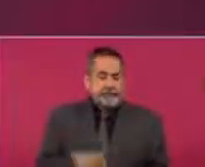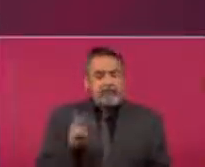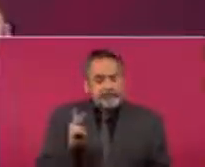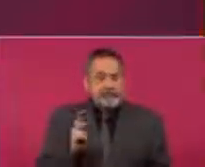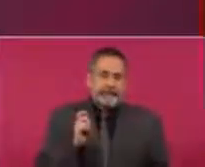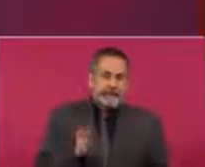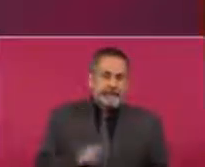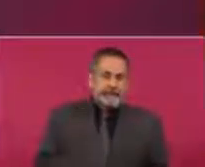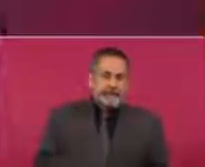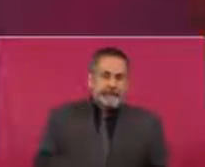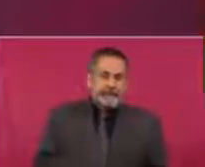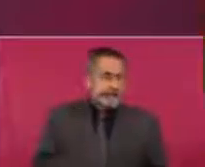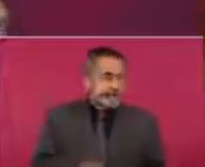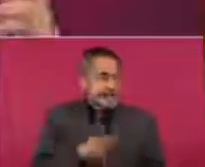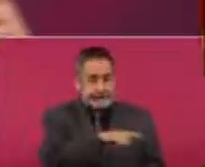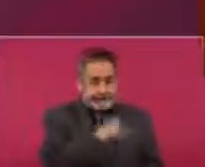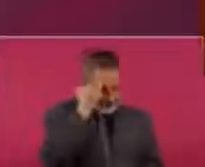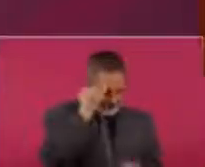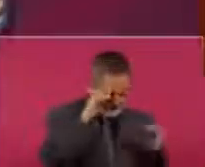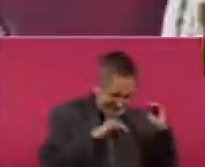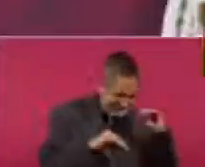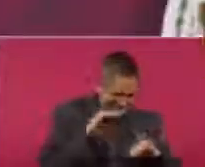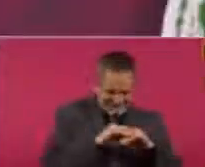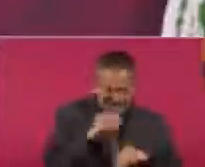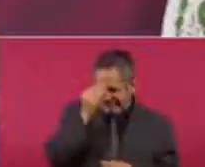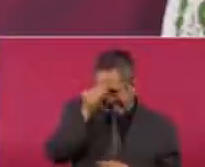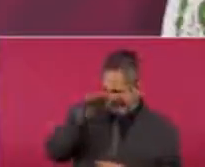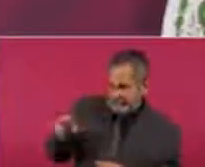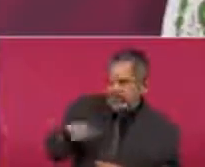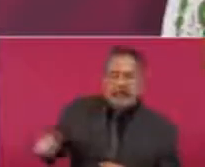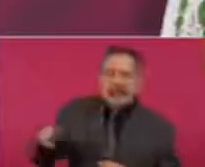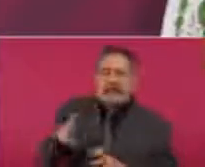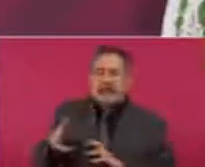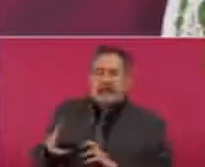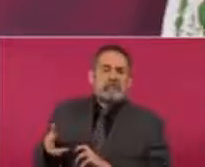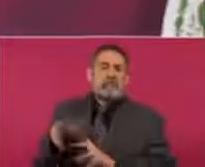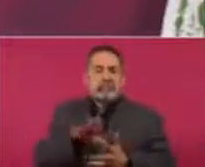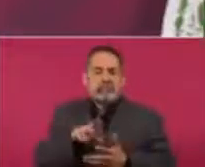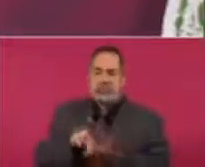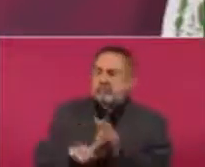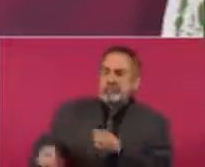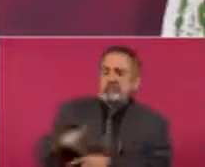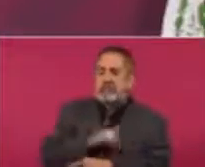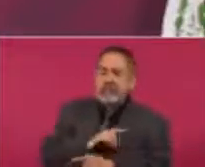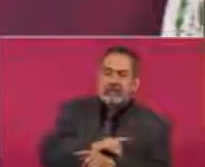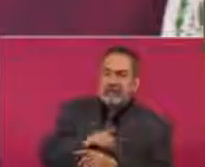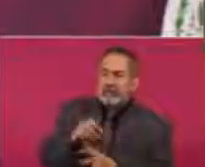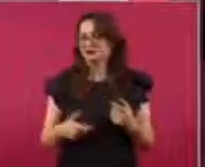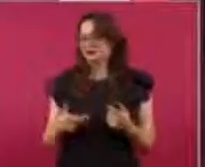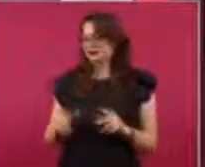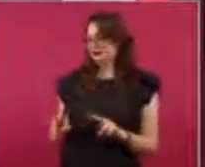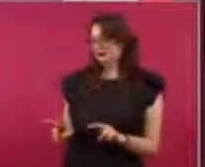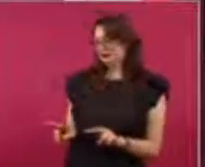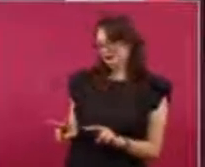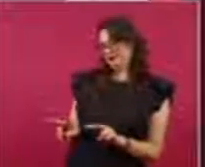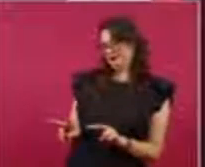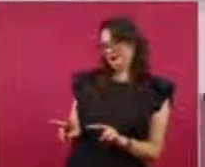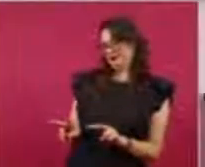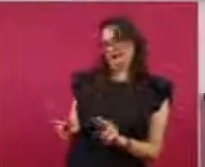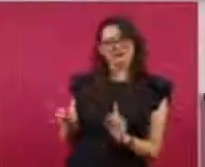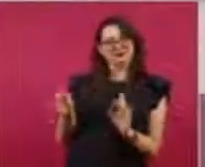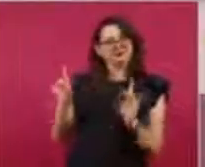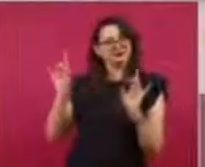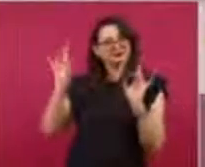las expropiaciones el presidente aseguró que el gobierno ha realizado 500 de estas y la mayoría han sido concertadas